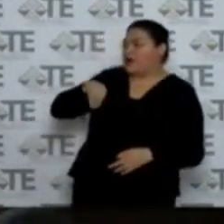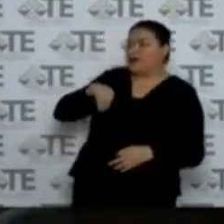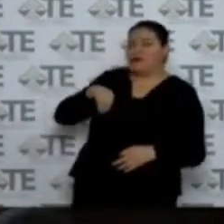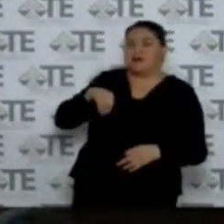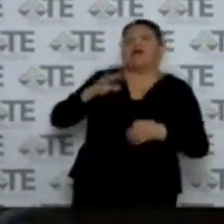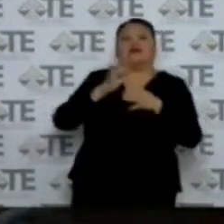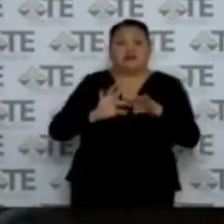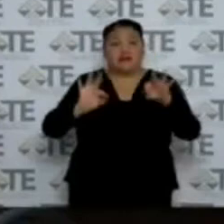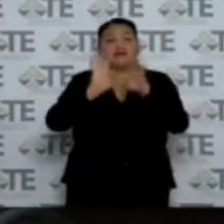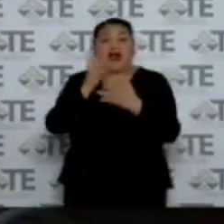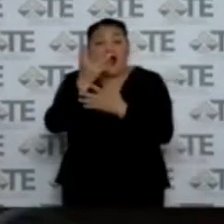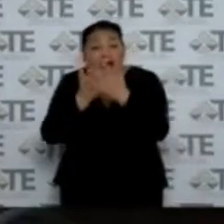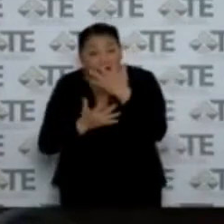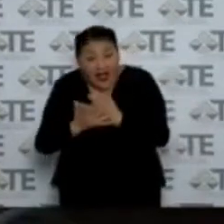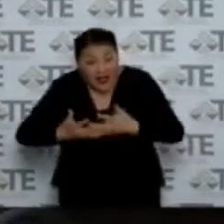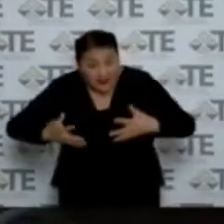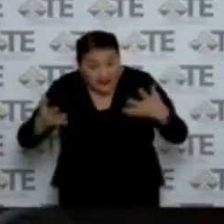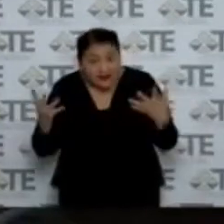acciones.